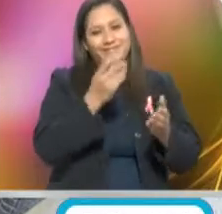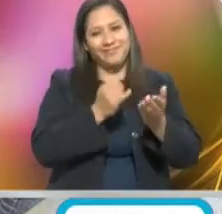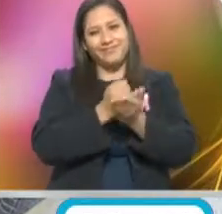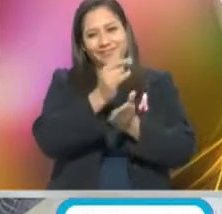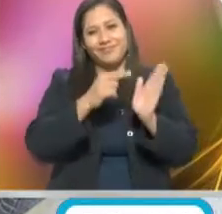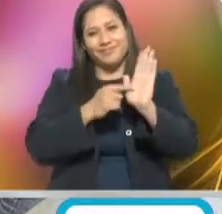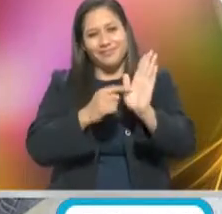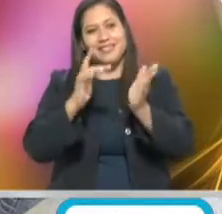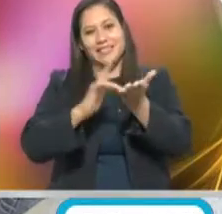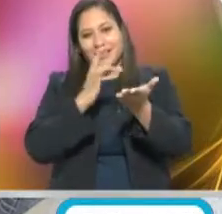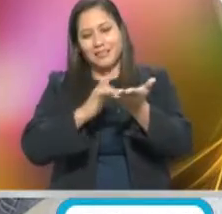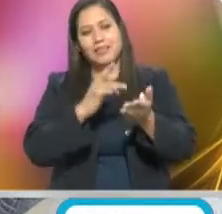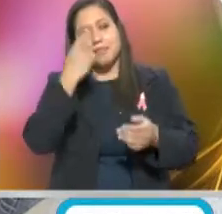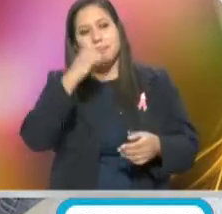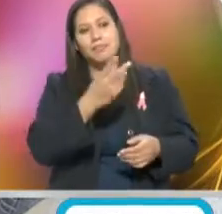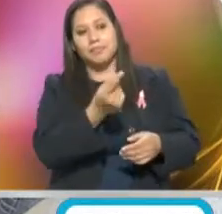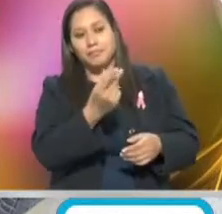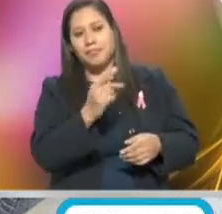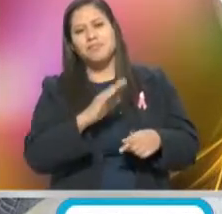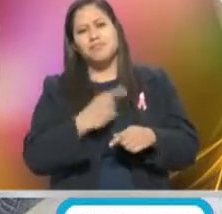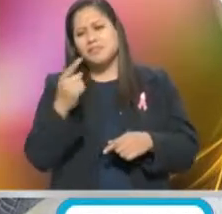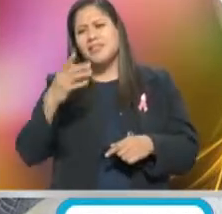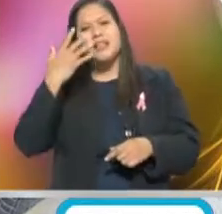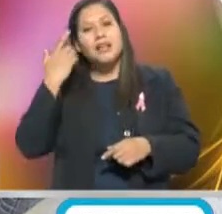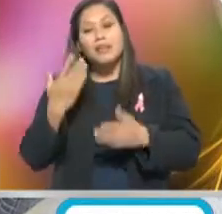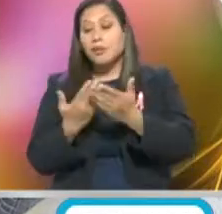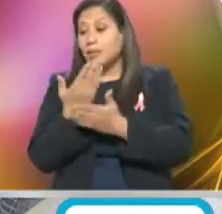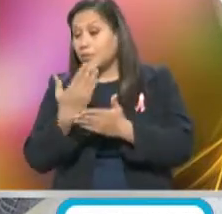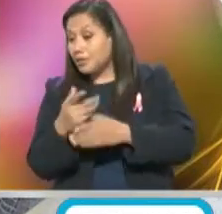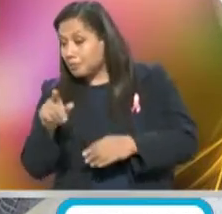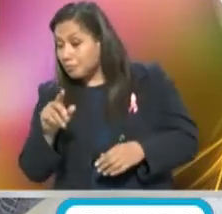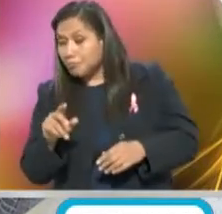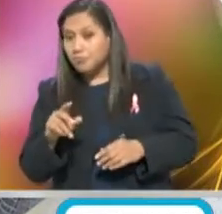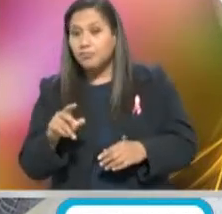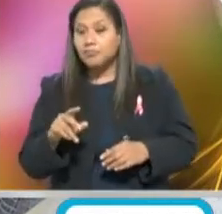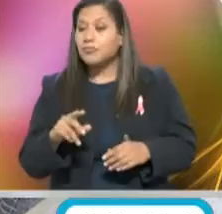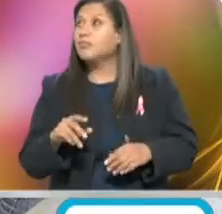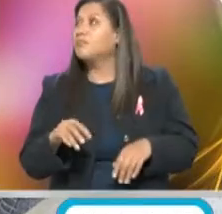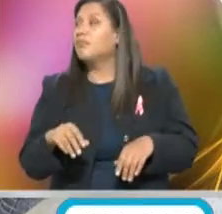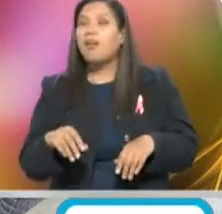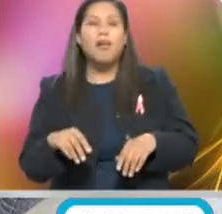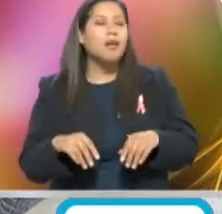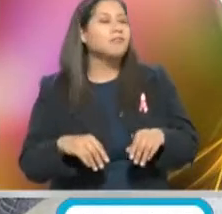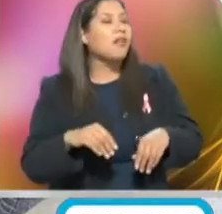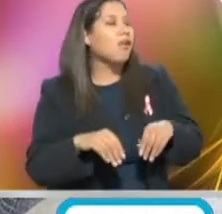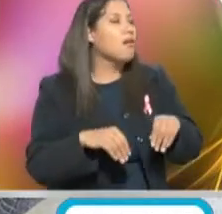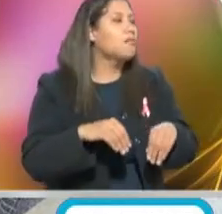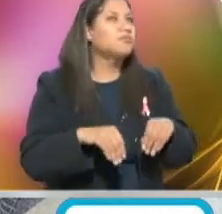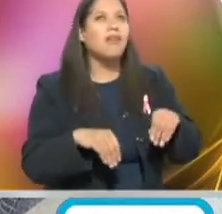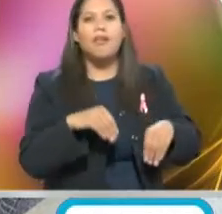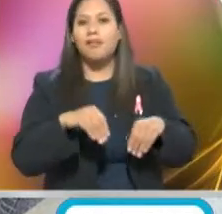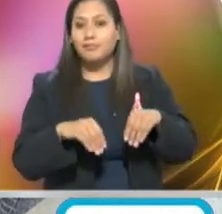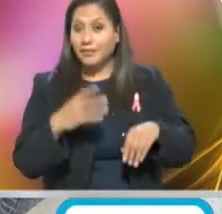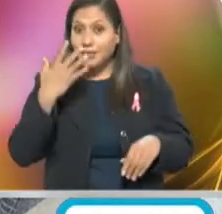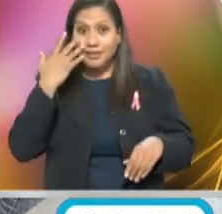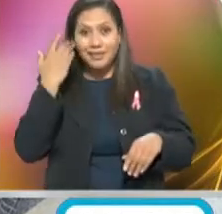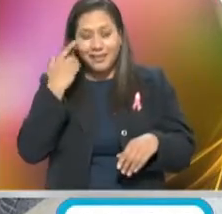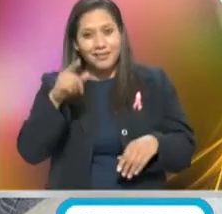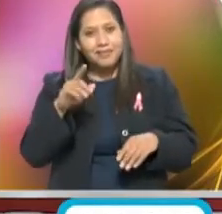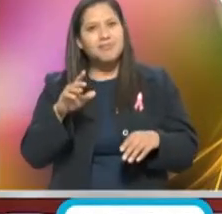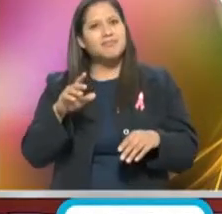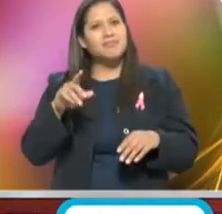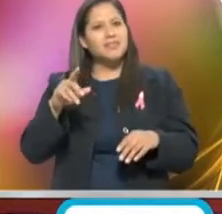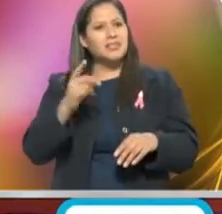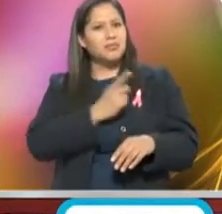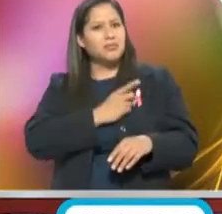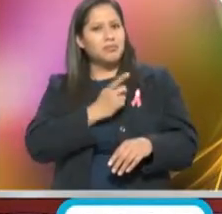presentar una aplicación más orientada para los perros, porque al gato lo vemos en la mañana, nos malsaluda, se sale y se va a dar el rol. El gato tiene la capacidad de resolver